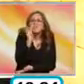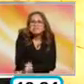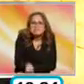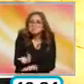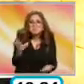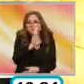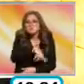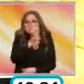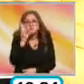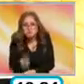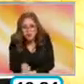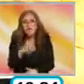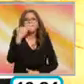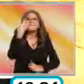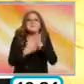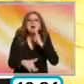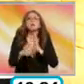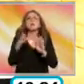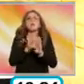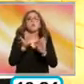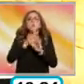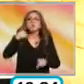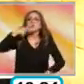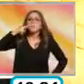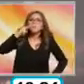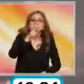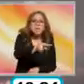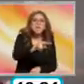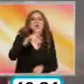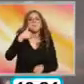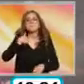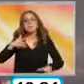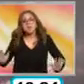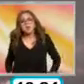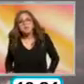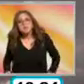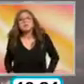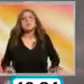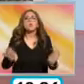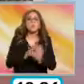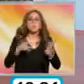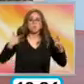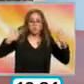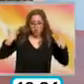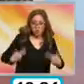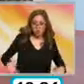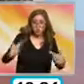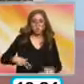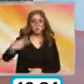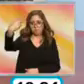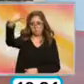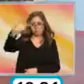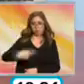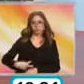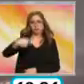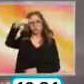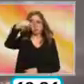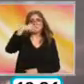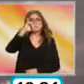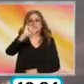no nos estamos deteniendo también a ver, ¿no? En todos nuestros actos, nuestra ropa, estamos, a